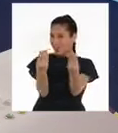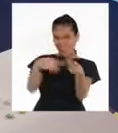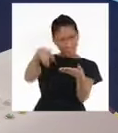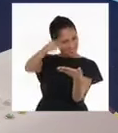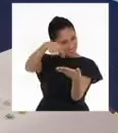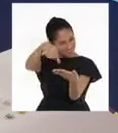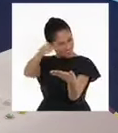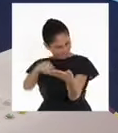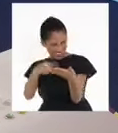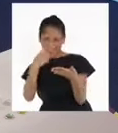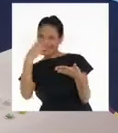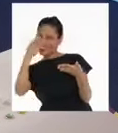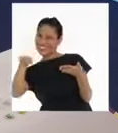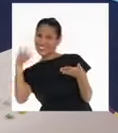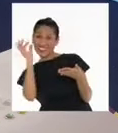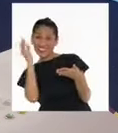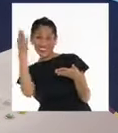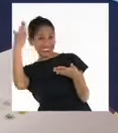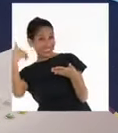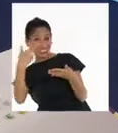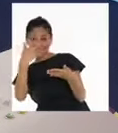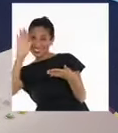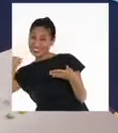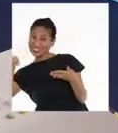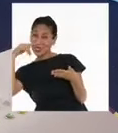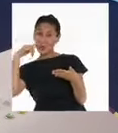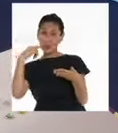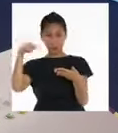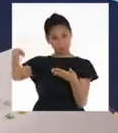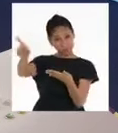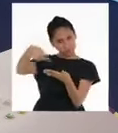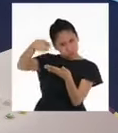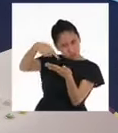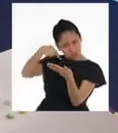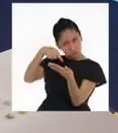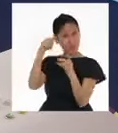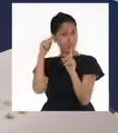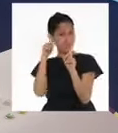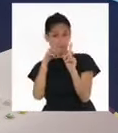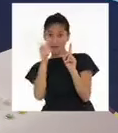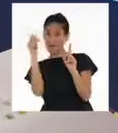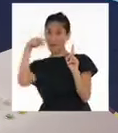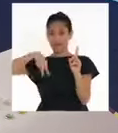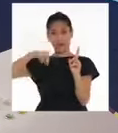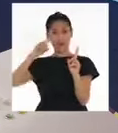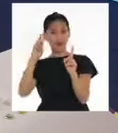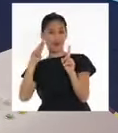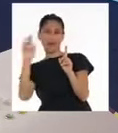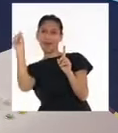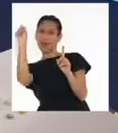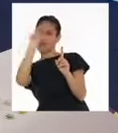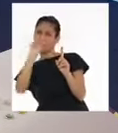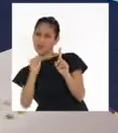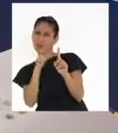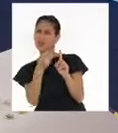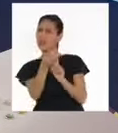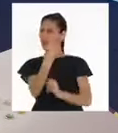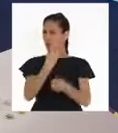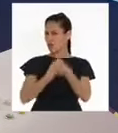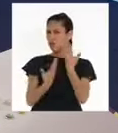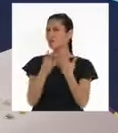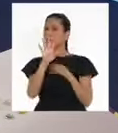mensajes de las niñas y niños del Perú. Y es así como Andrés me mandó su casa. Desde ayer me está contando que su